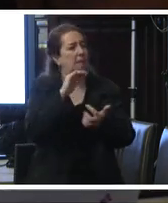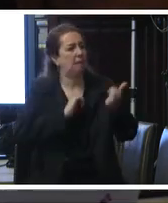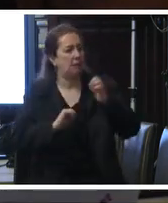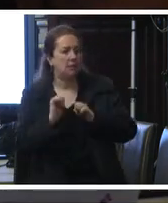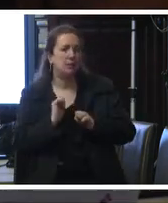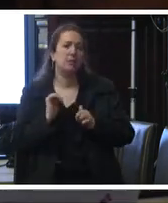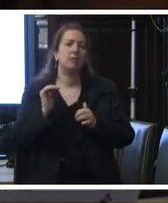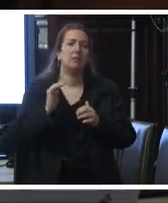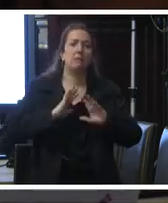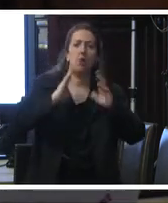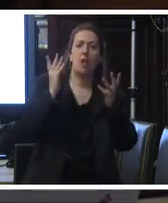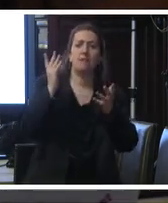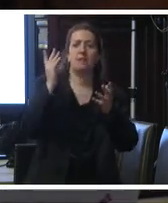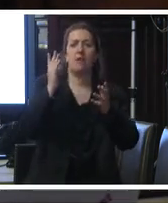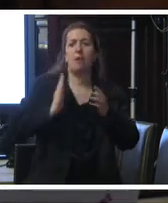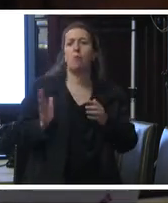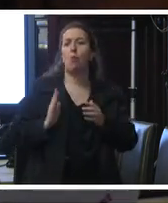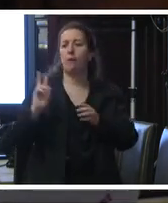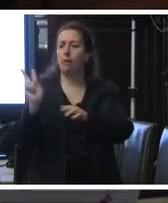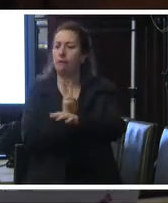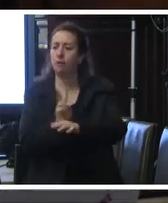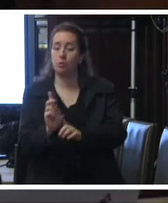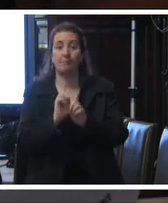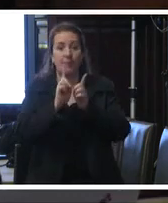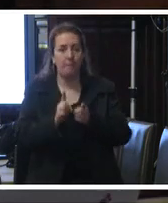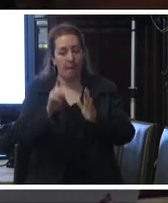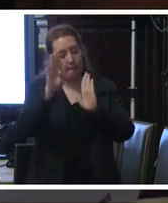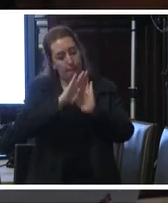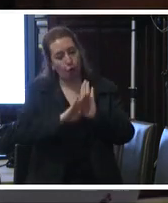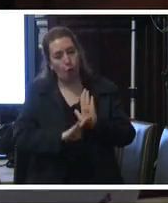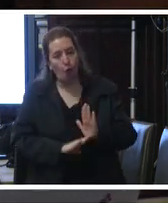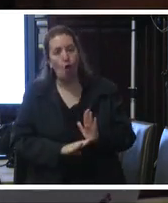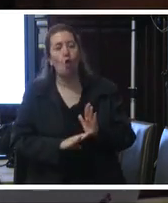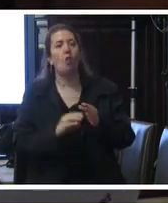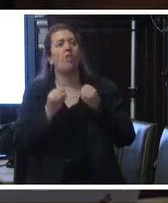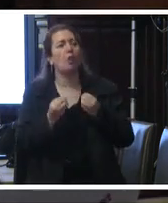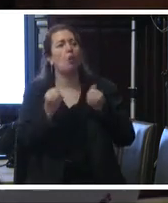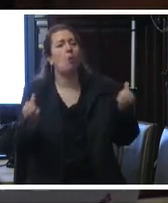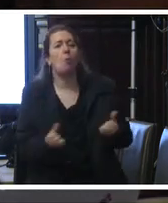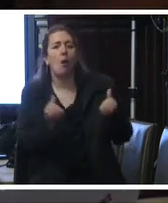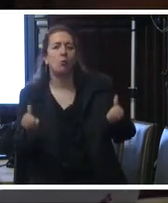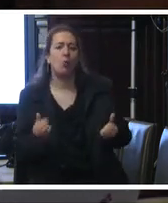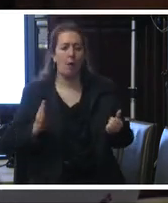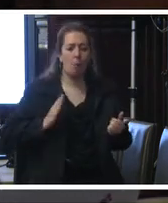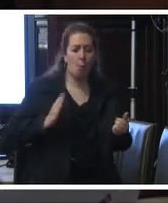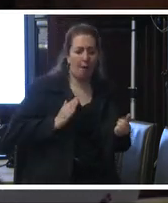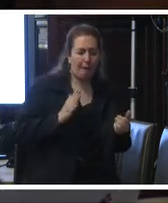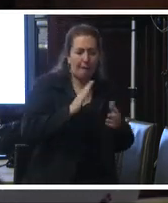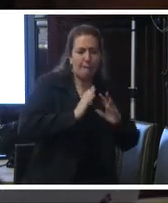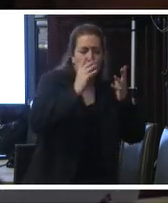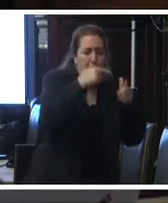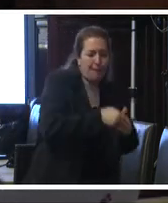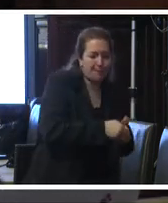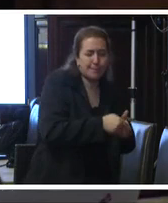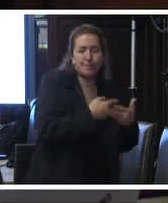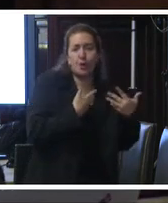defensoras, que pueda tener un protocolo de atención para caso de mujeres violentadas en estos contextos, y que pueda